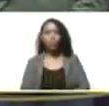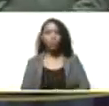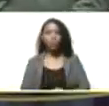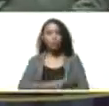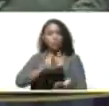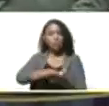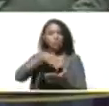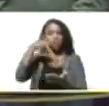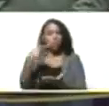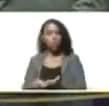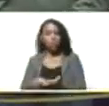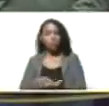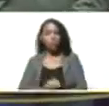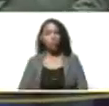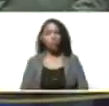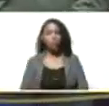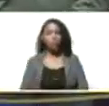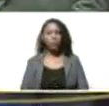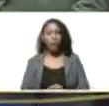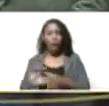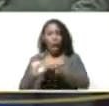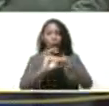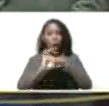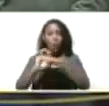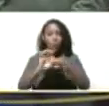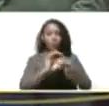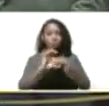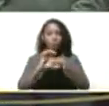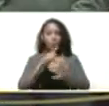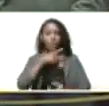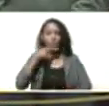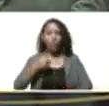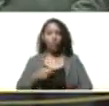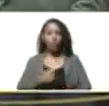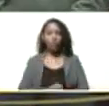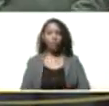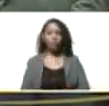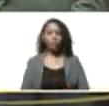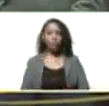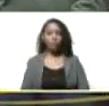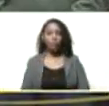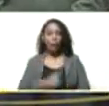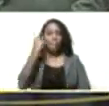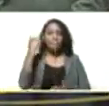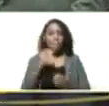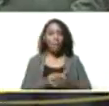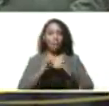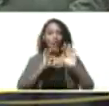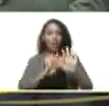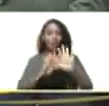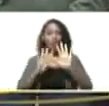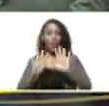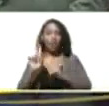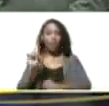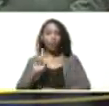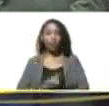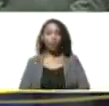Caía la Unión Soviética en 1991.